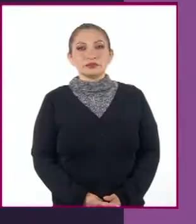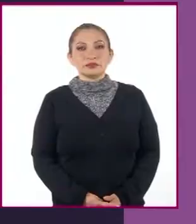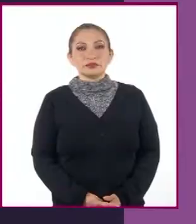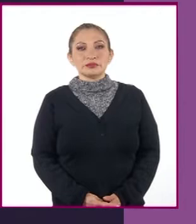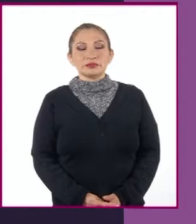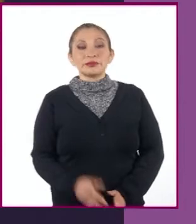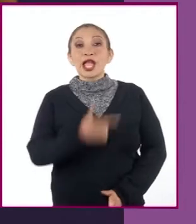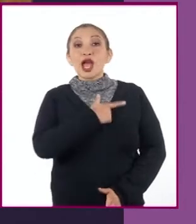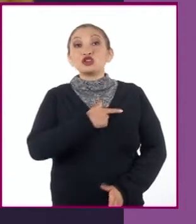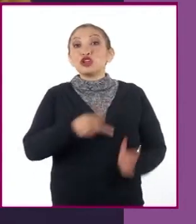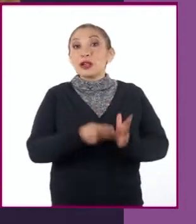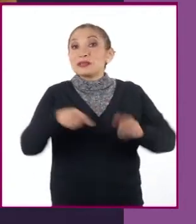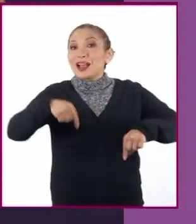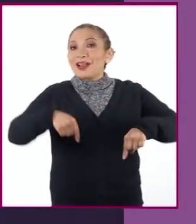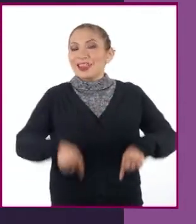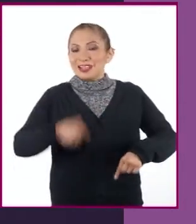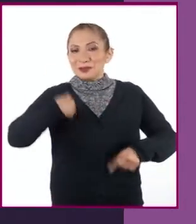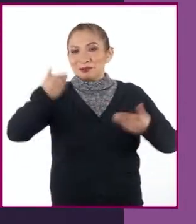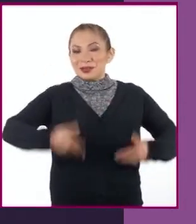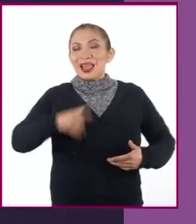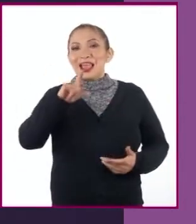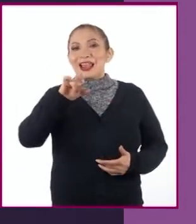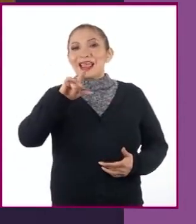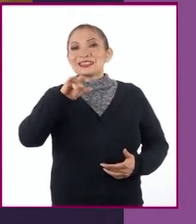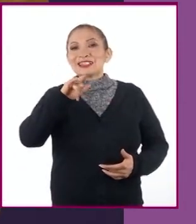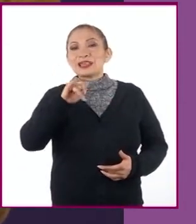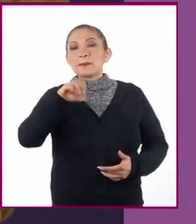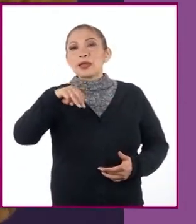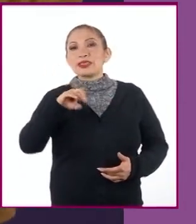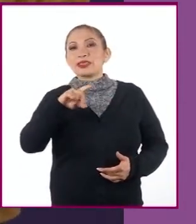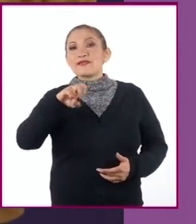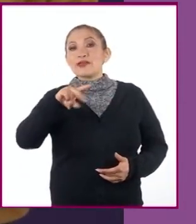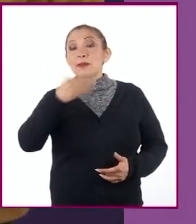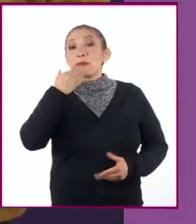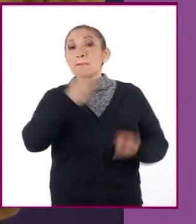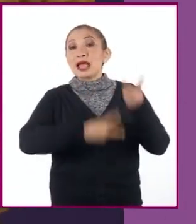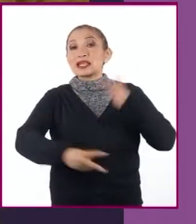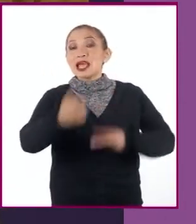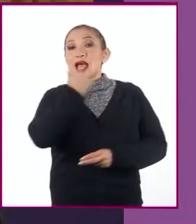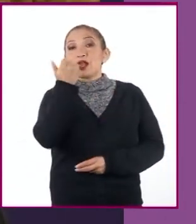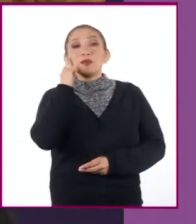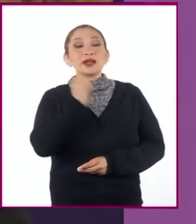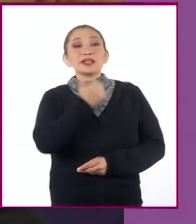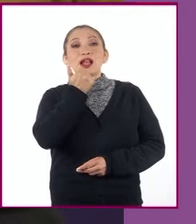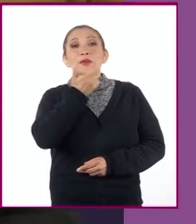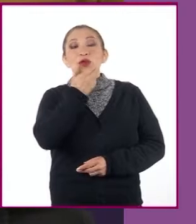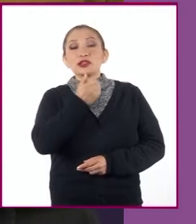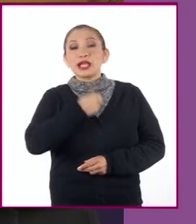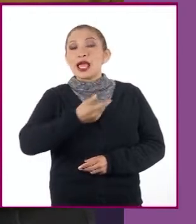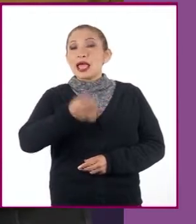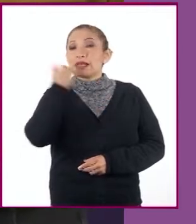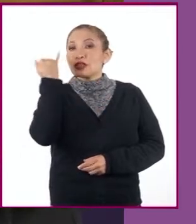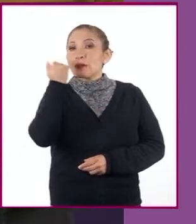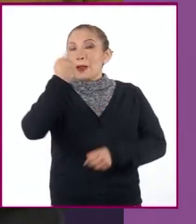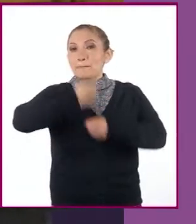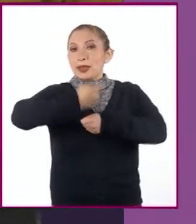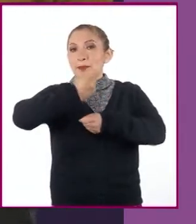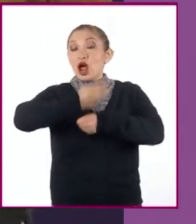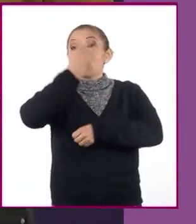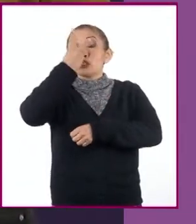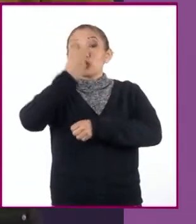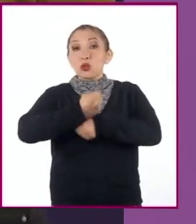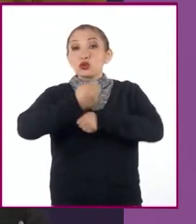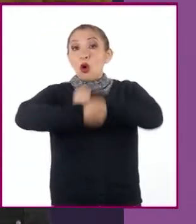¡Qué gusto encontrarnos de nuevo! Yo soy Leslie Mendívil y les doy la bienvenida a las alumnas y alumnos de lengua materna de segundo grado